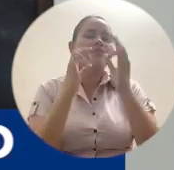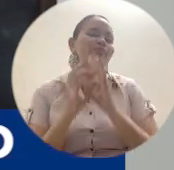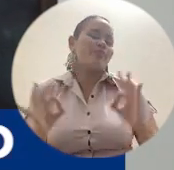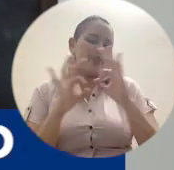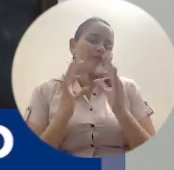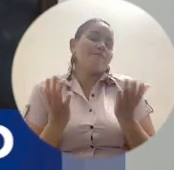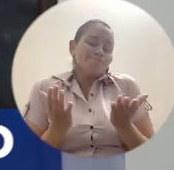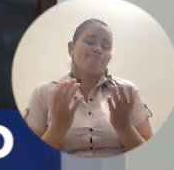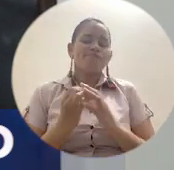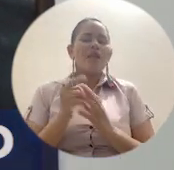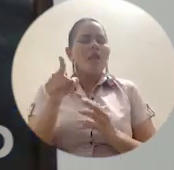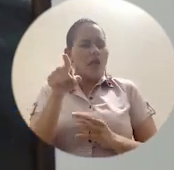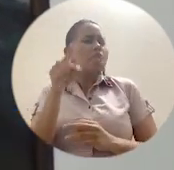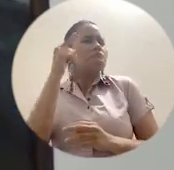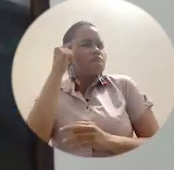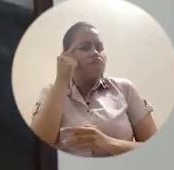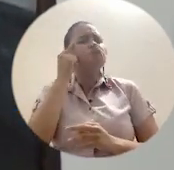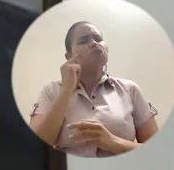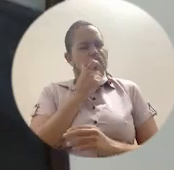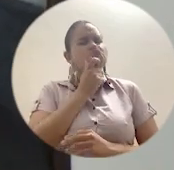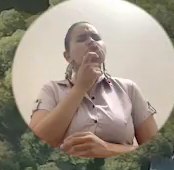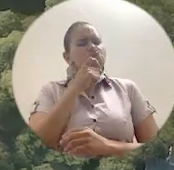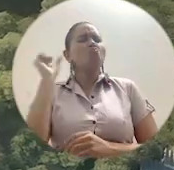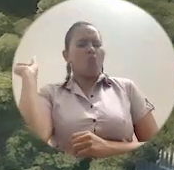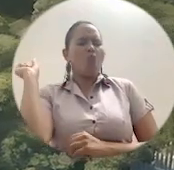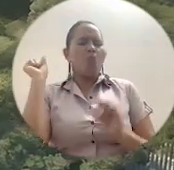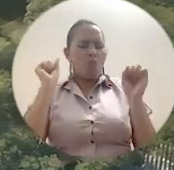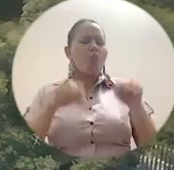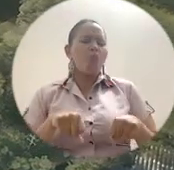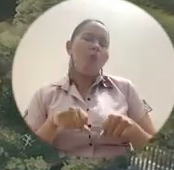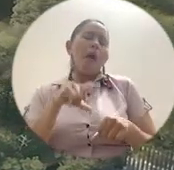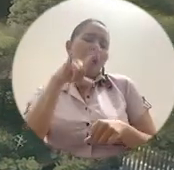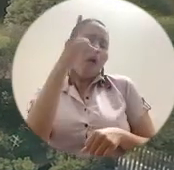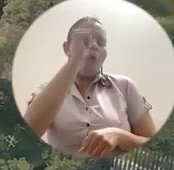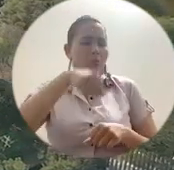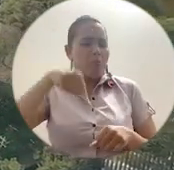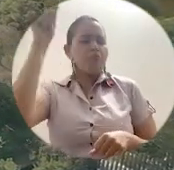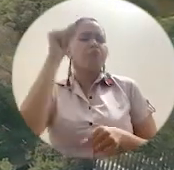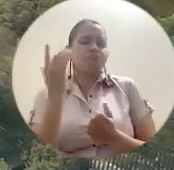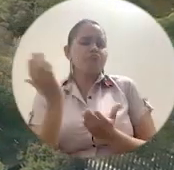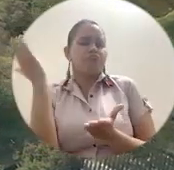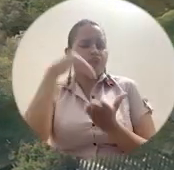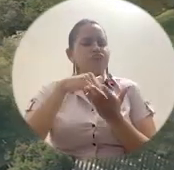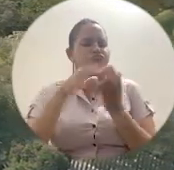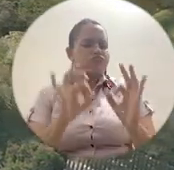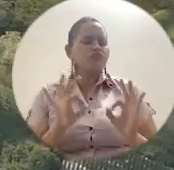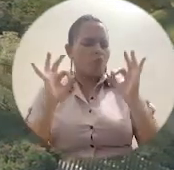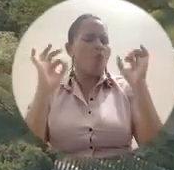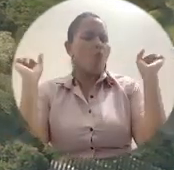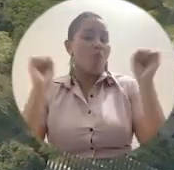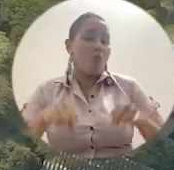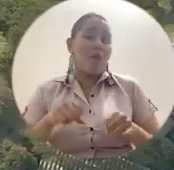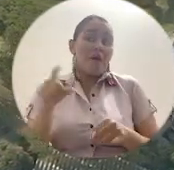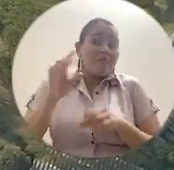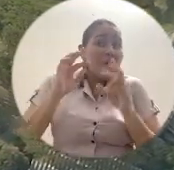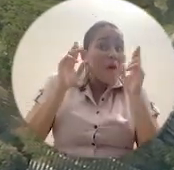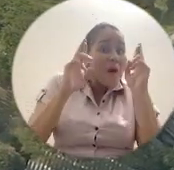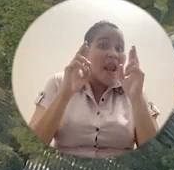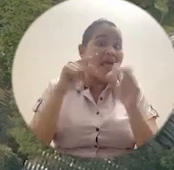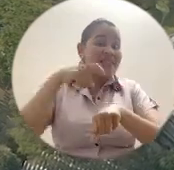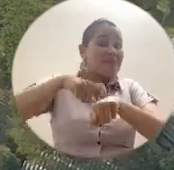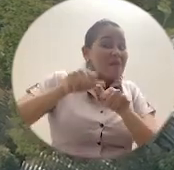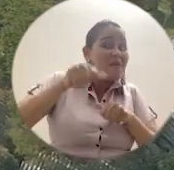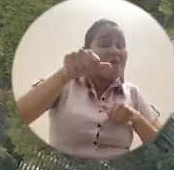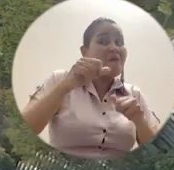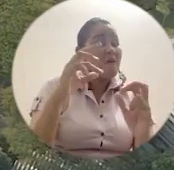importante. Ven y consideran muy factible la reacreditación de la universidad por un periodo mayor de